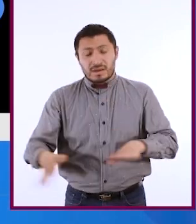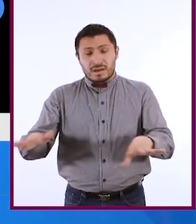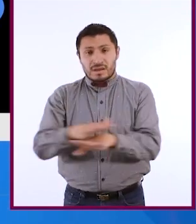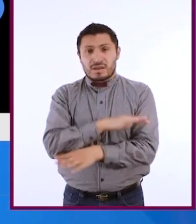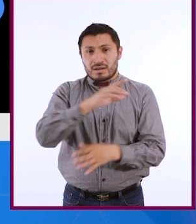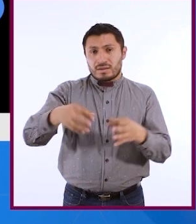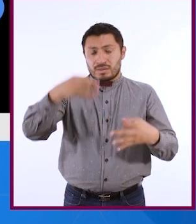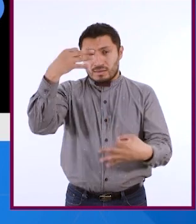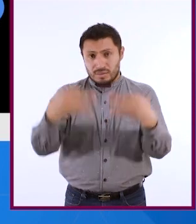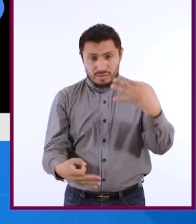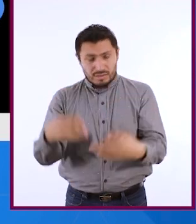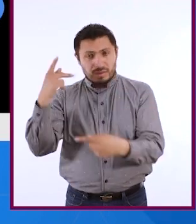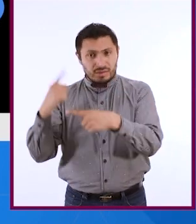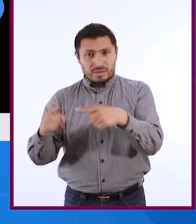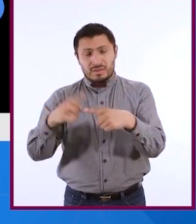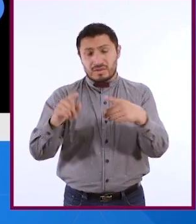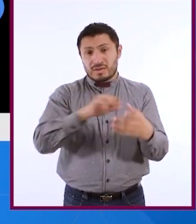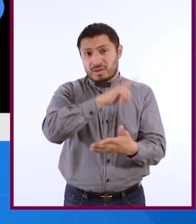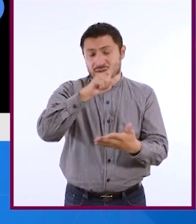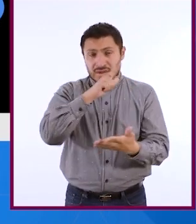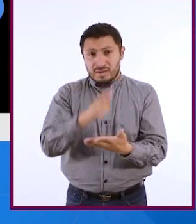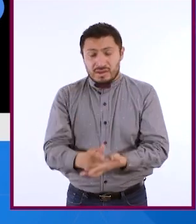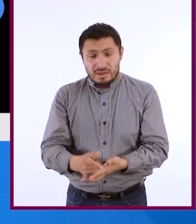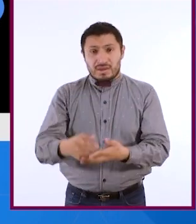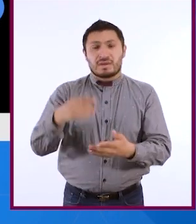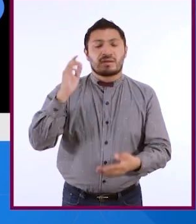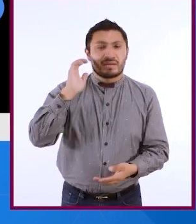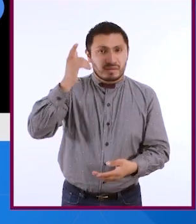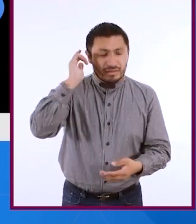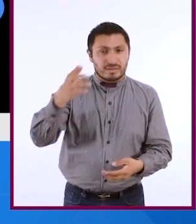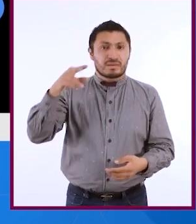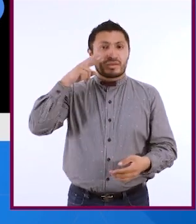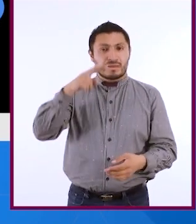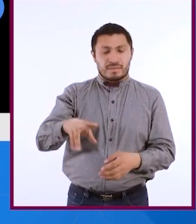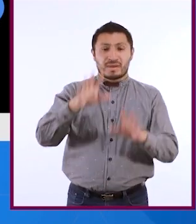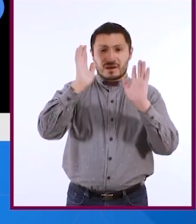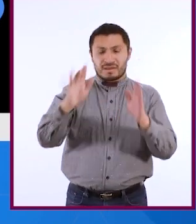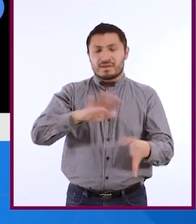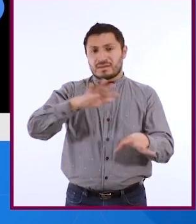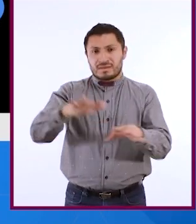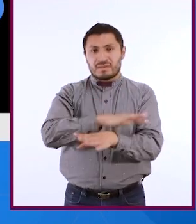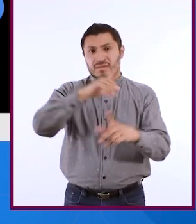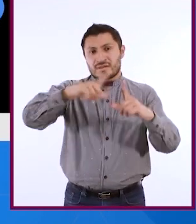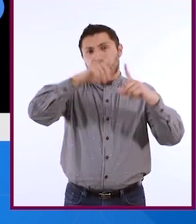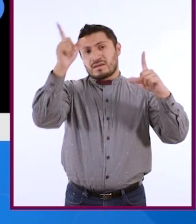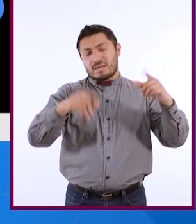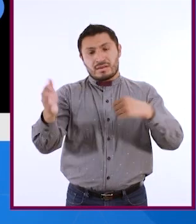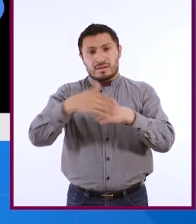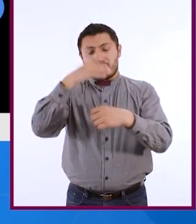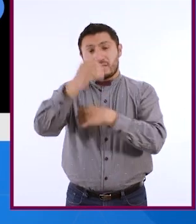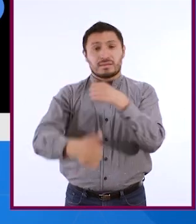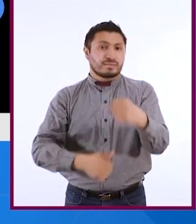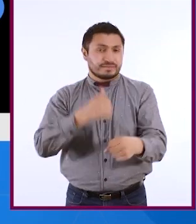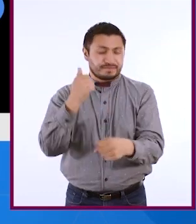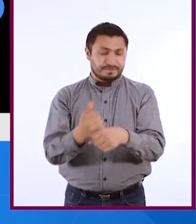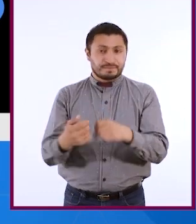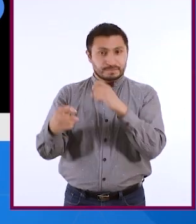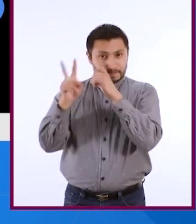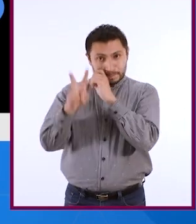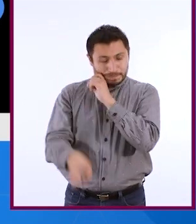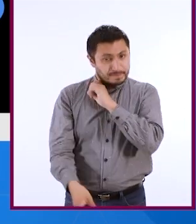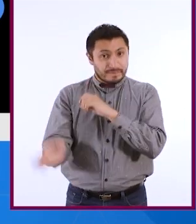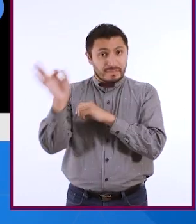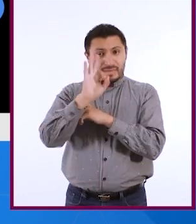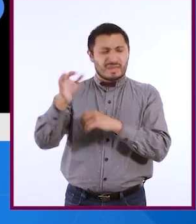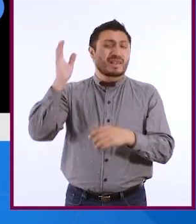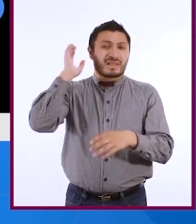la legislación que esperamos que vea su concreción en todo el resto del territorio nacional en la próxima década, ¿no? Y quizá